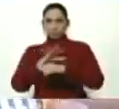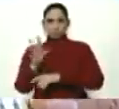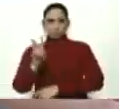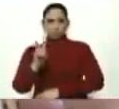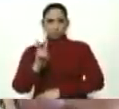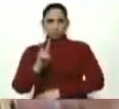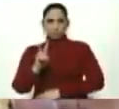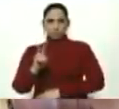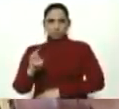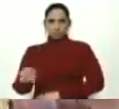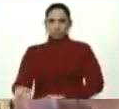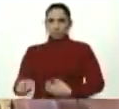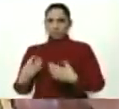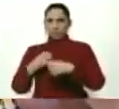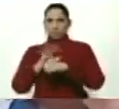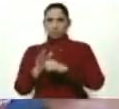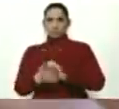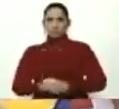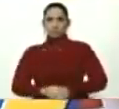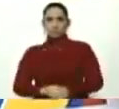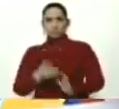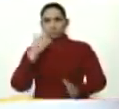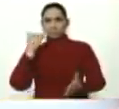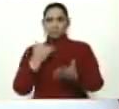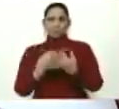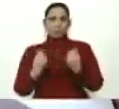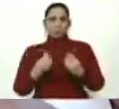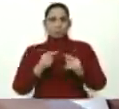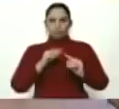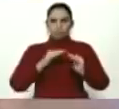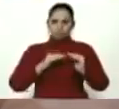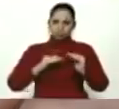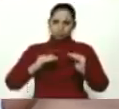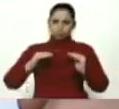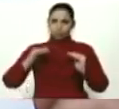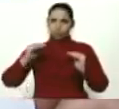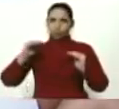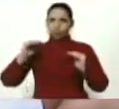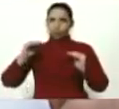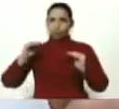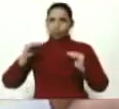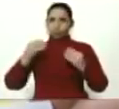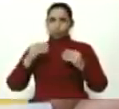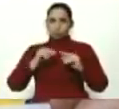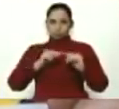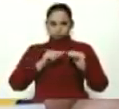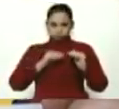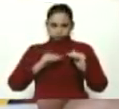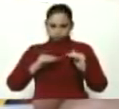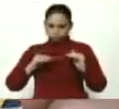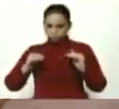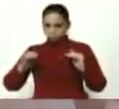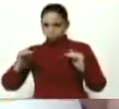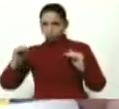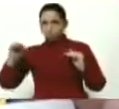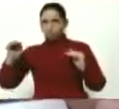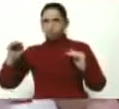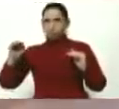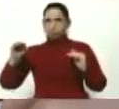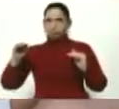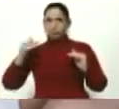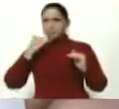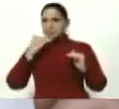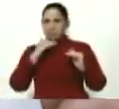por transmisión del virus. Fíjense cómo la curva de los casos comunitarios se mantiene completamente aplanada.